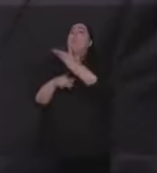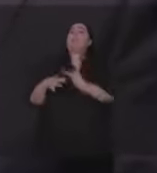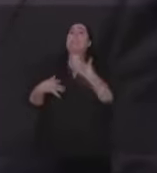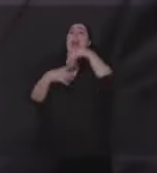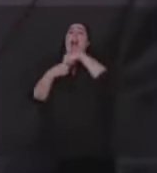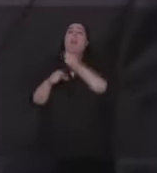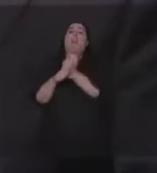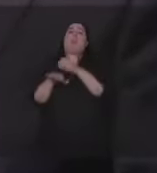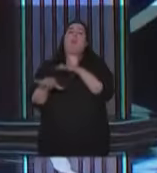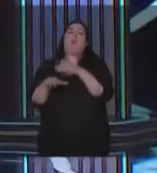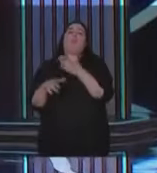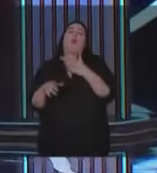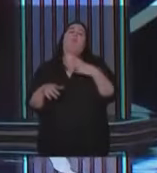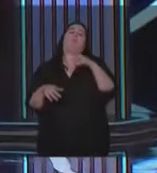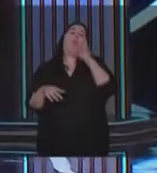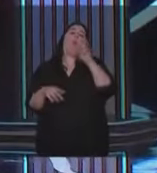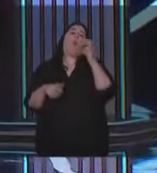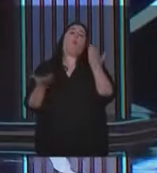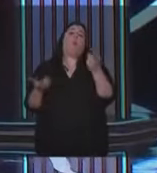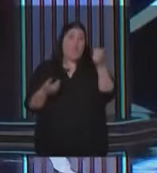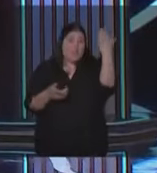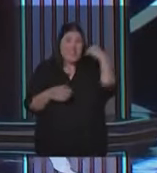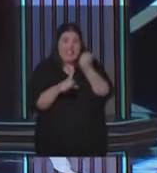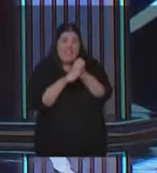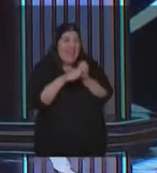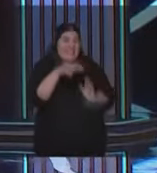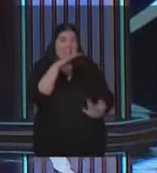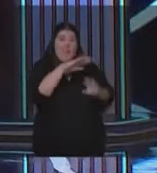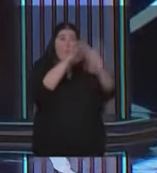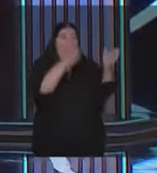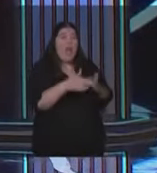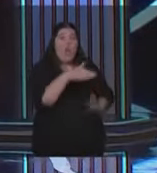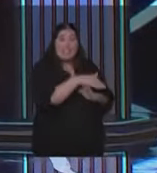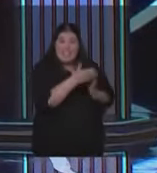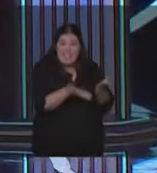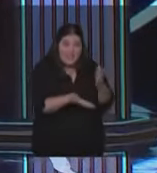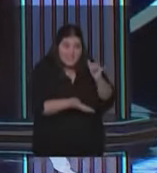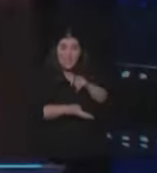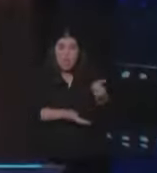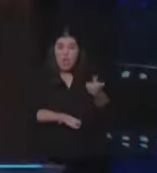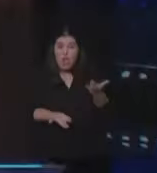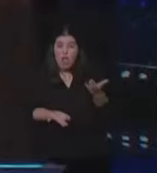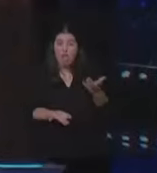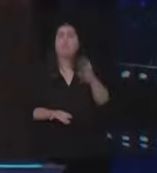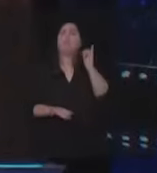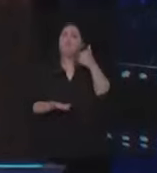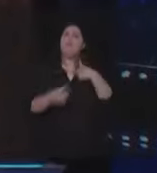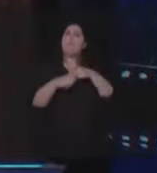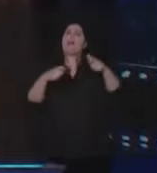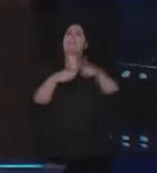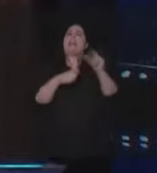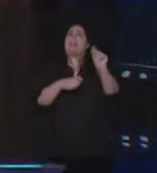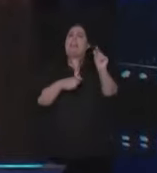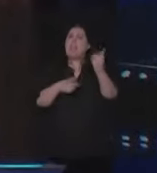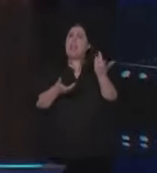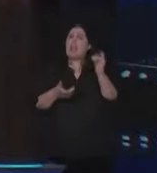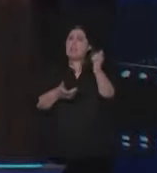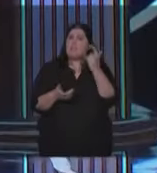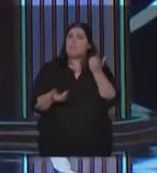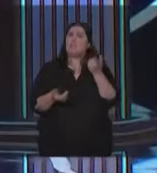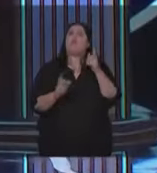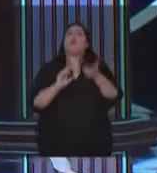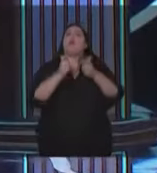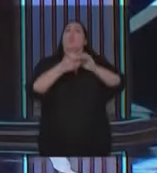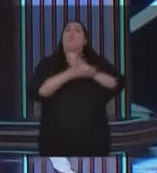nunca si vos trabajaste en el Banco Central vos trabajaste en el Banco Central s o no una pasantía para eso H Y por qué no te la